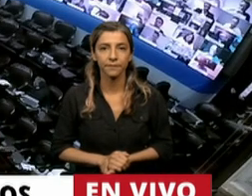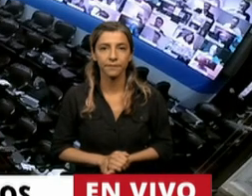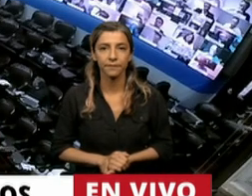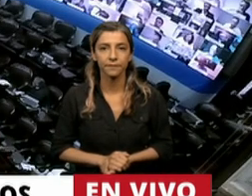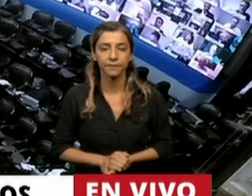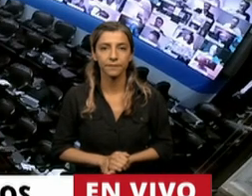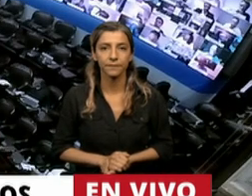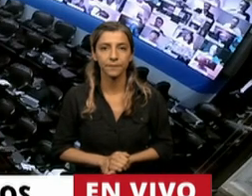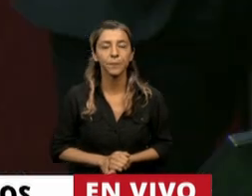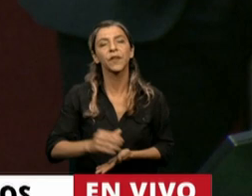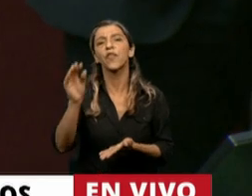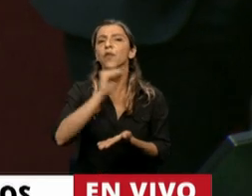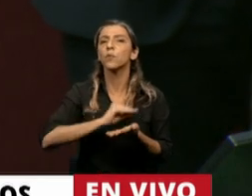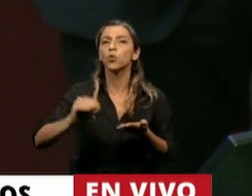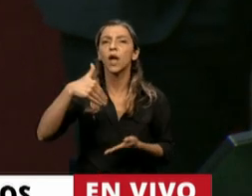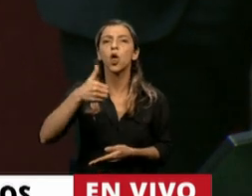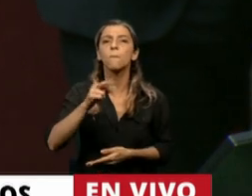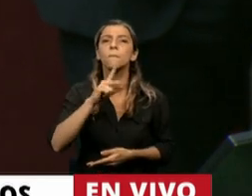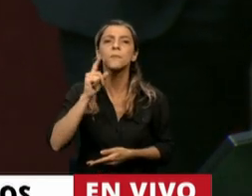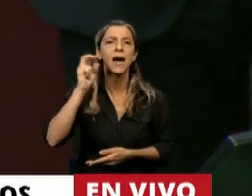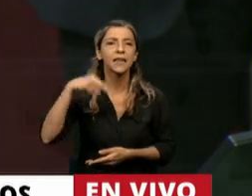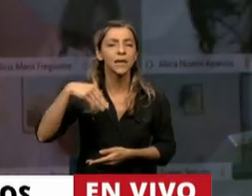marota diputado Martín